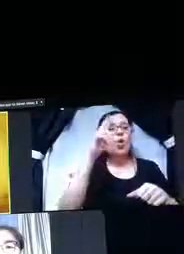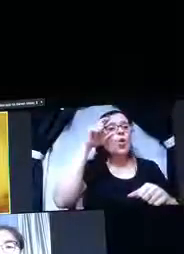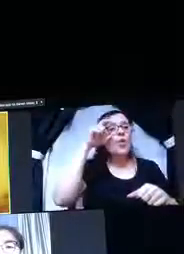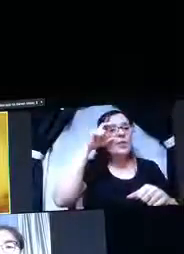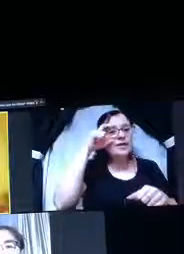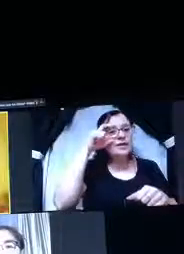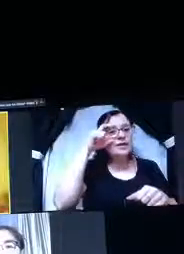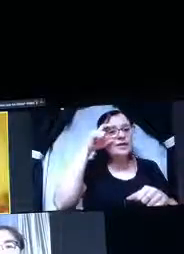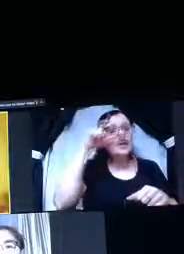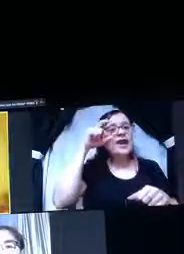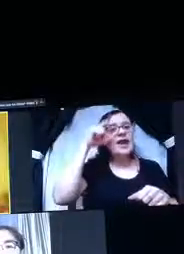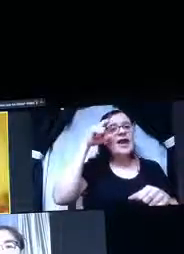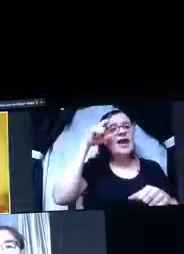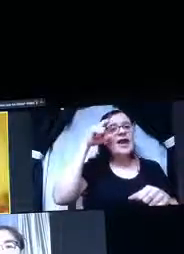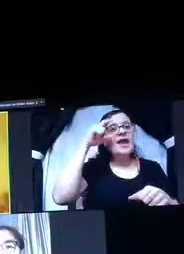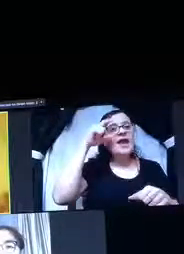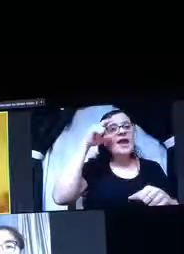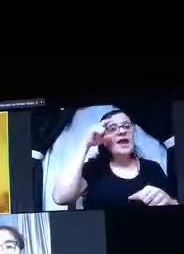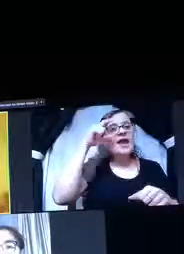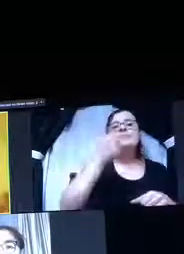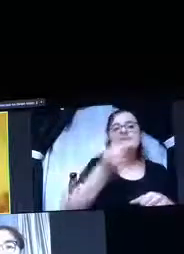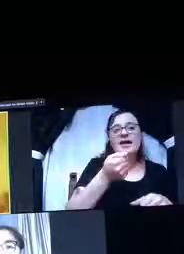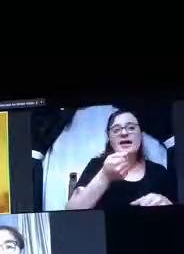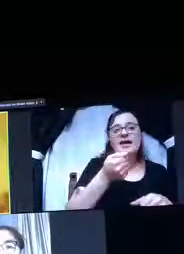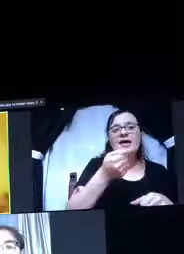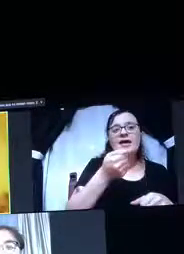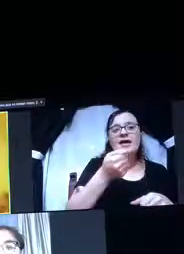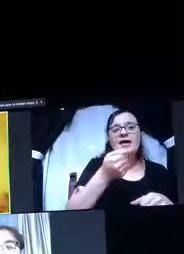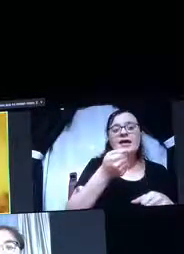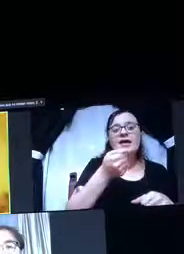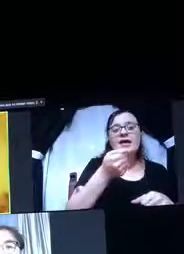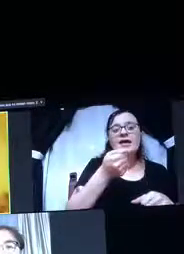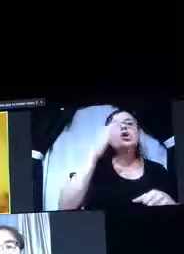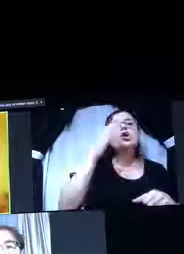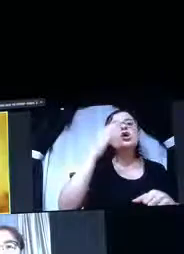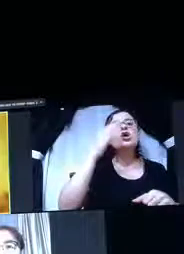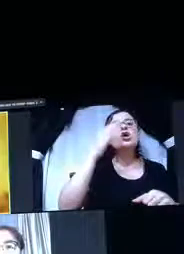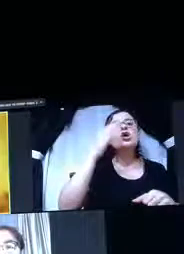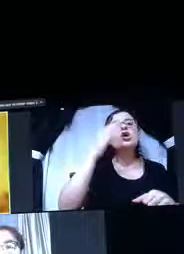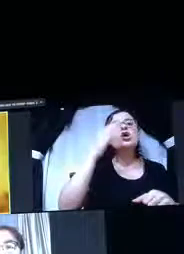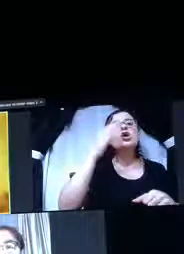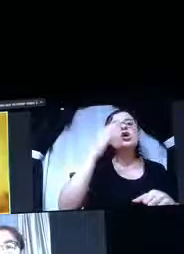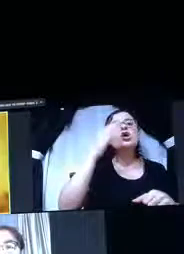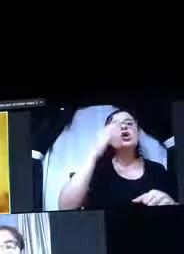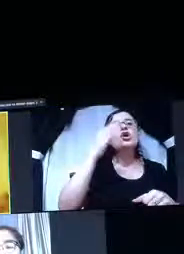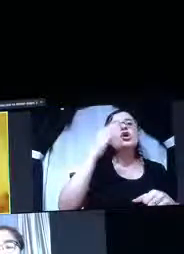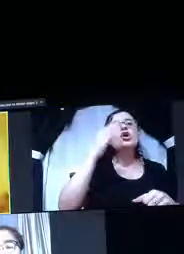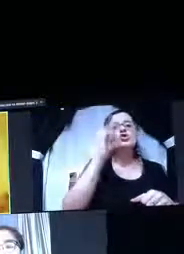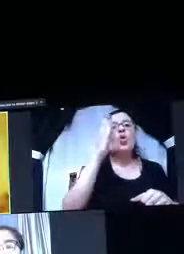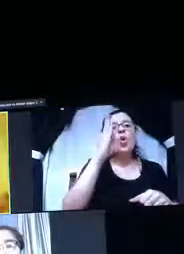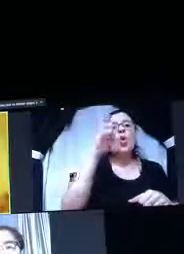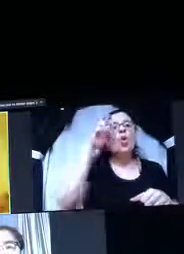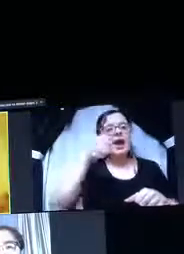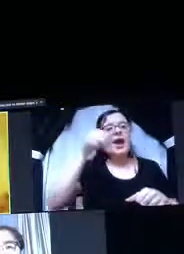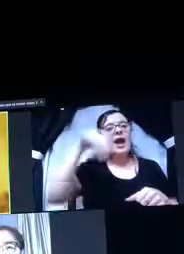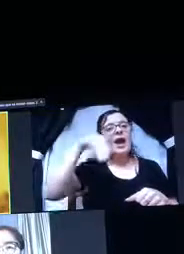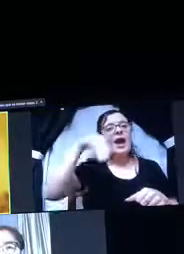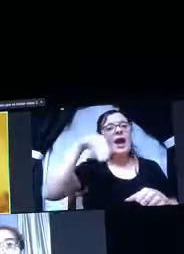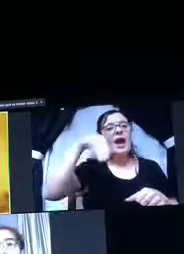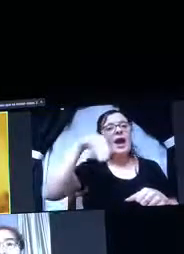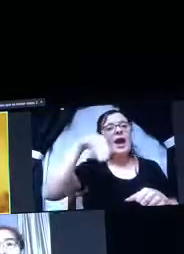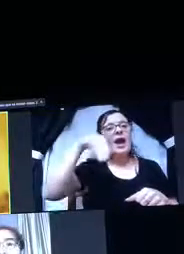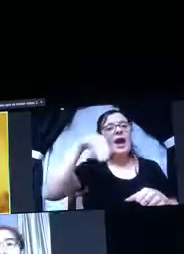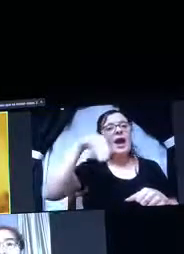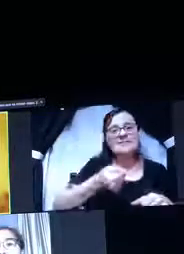principalmente para los que son usuarios de lengua de señas, porque la lengua de señas